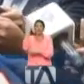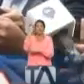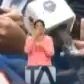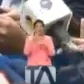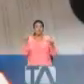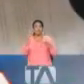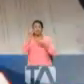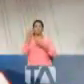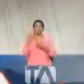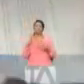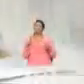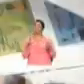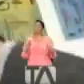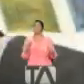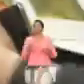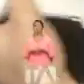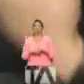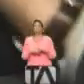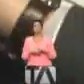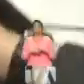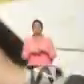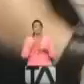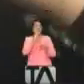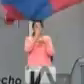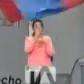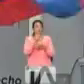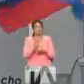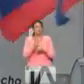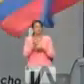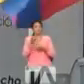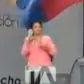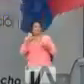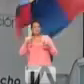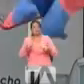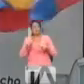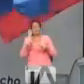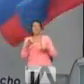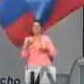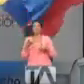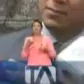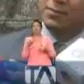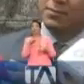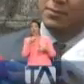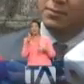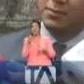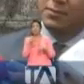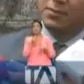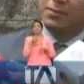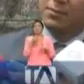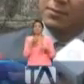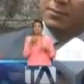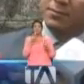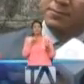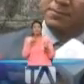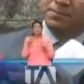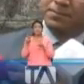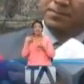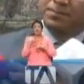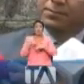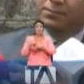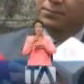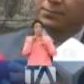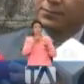expresión e información. Otro tema que incluye la acción de protección presentada es la violación del derecho al debido proceso. Es clarísimo que la superintendencia ha actuado de